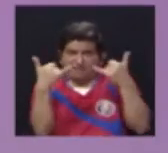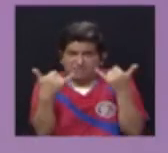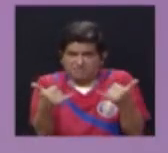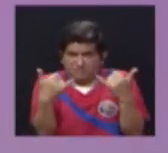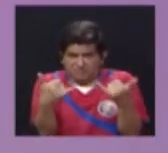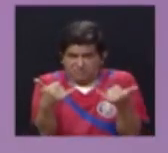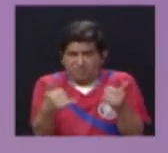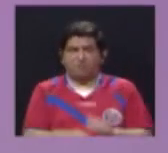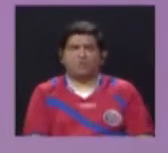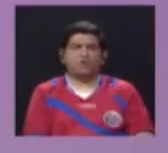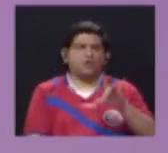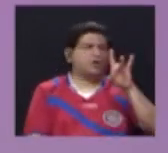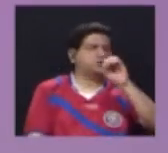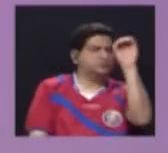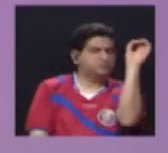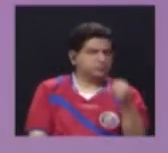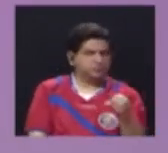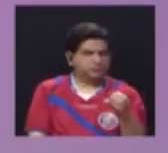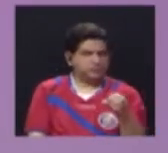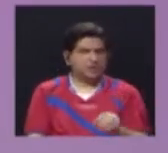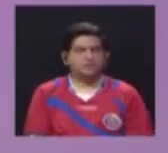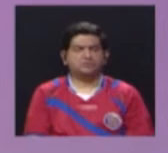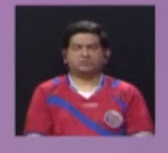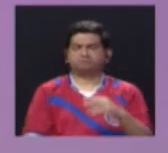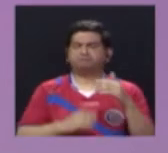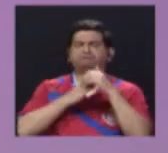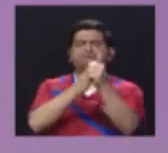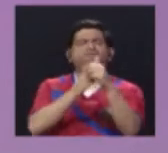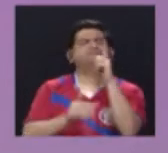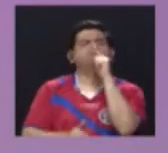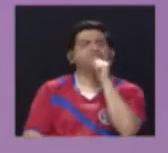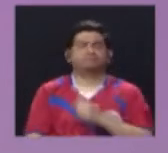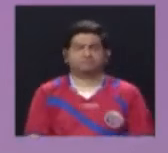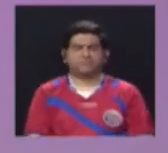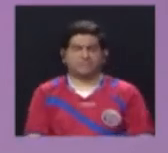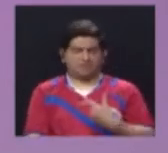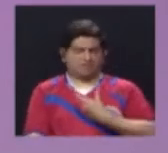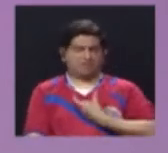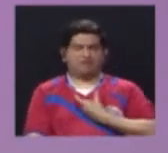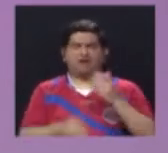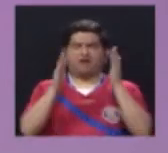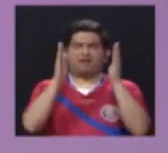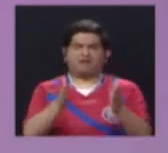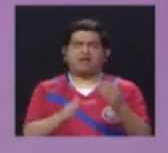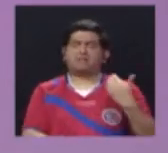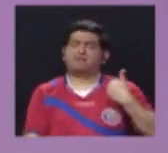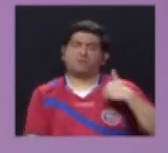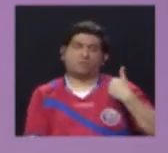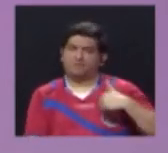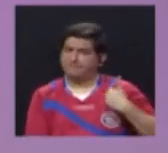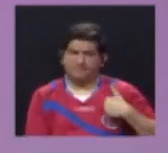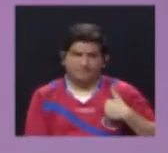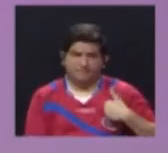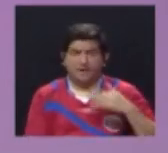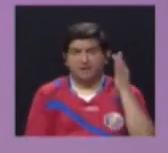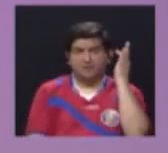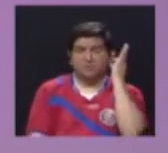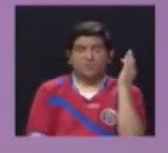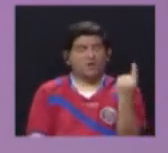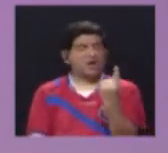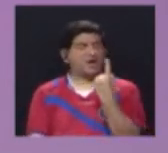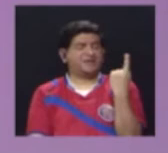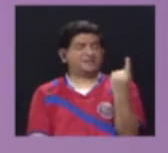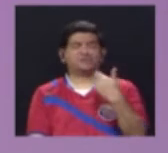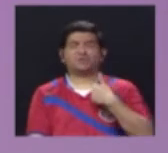están en un 80% jefeados con alcaldes que son hombres y que las mujeres sólo están